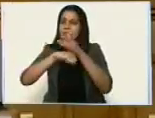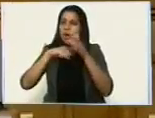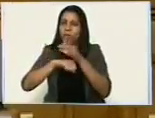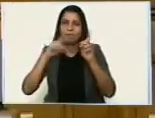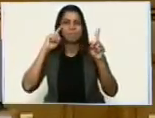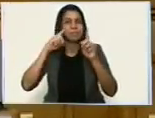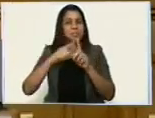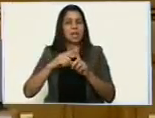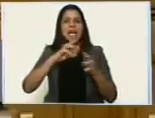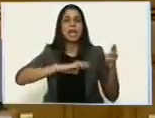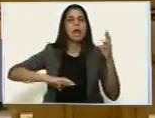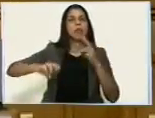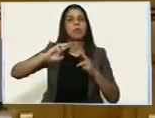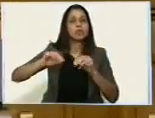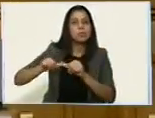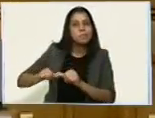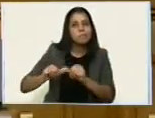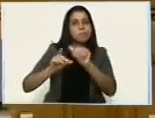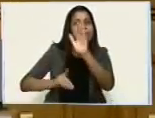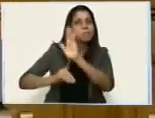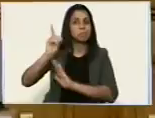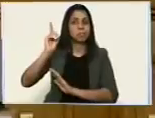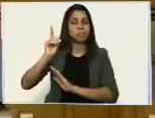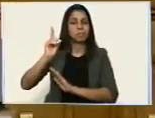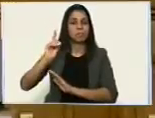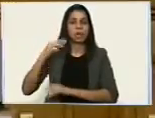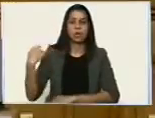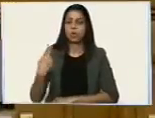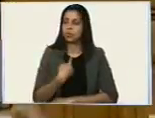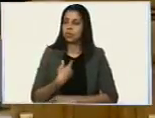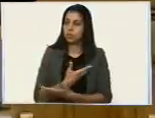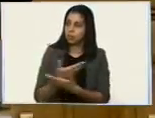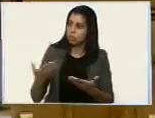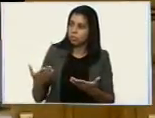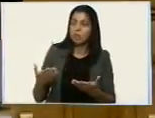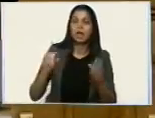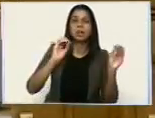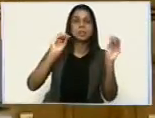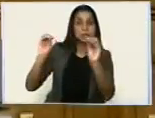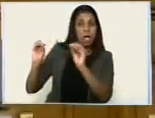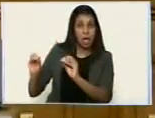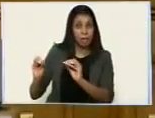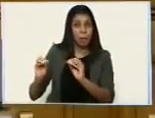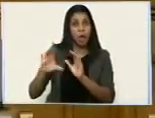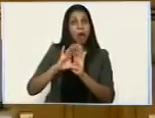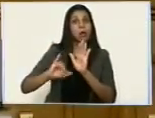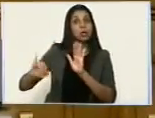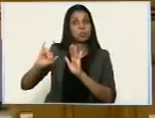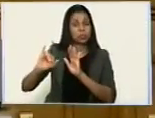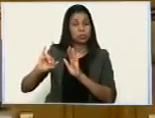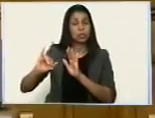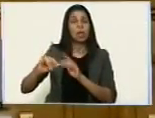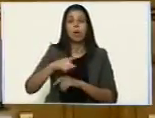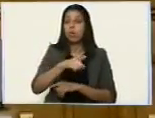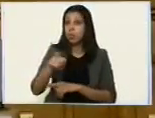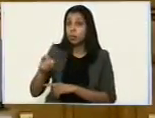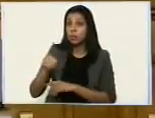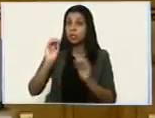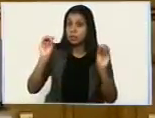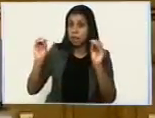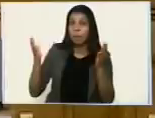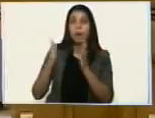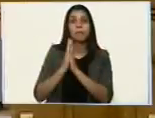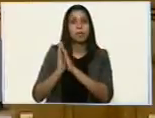hacer irreversible esta revolución. Así que quedamos de todos ustedes, invitamos a este cuerpo colegiado de constituyentes a acompañar